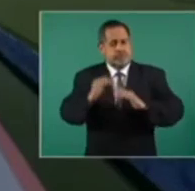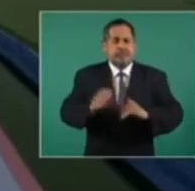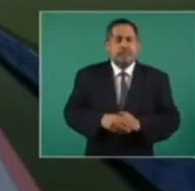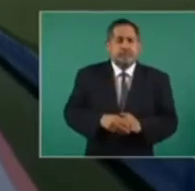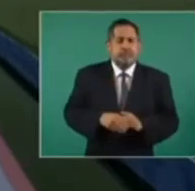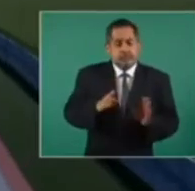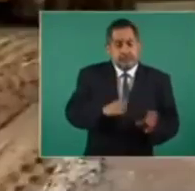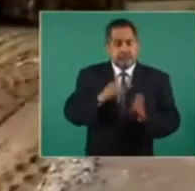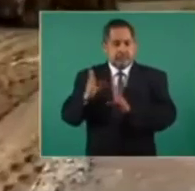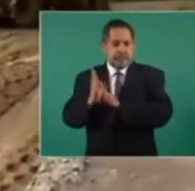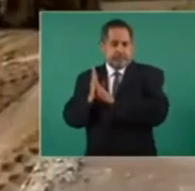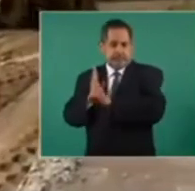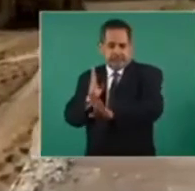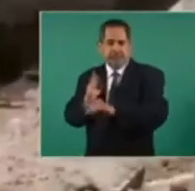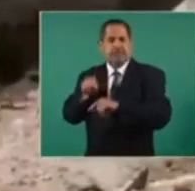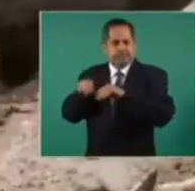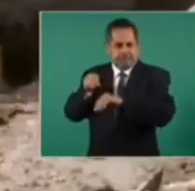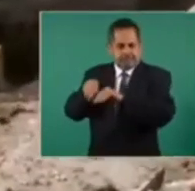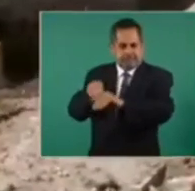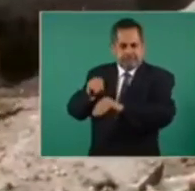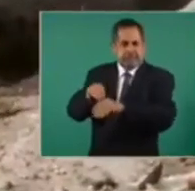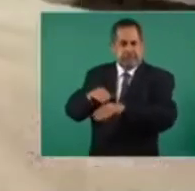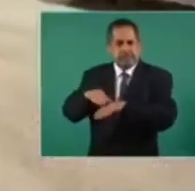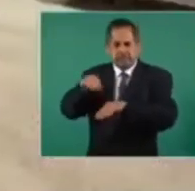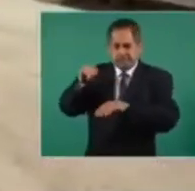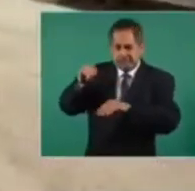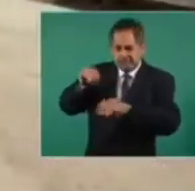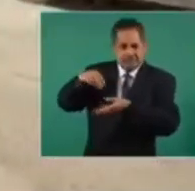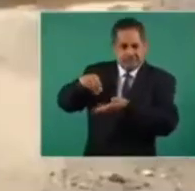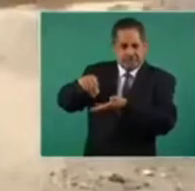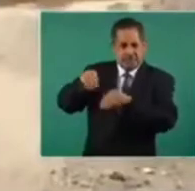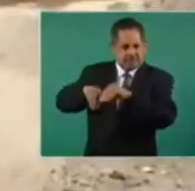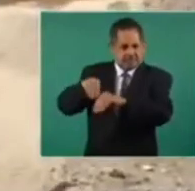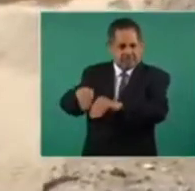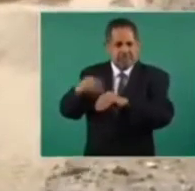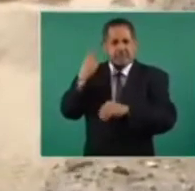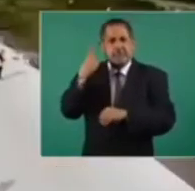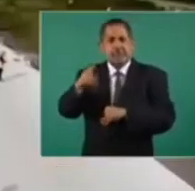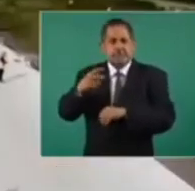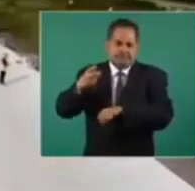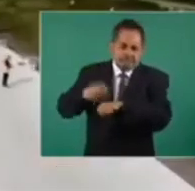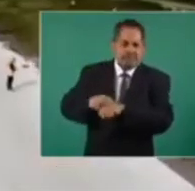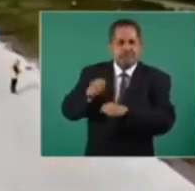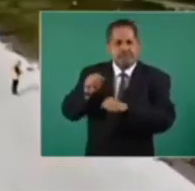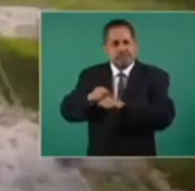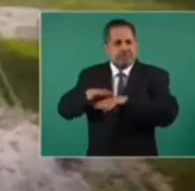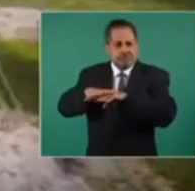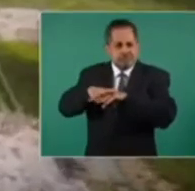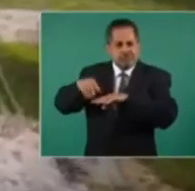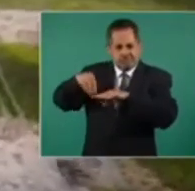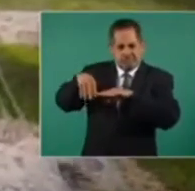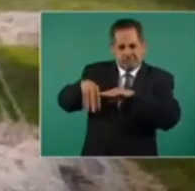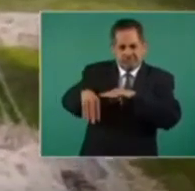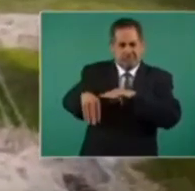vialidad y barda perimetral, se realizan trabajos de relleno de cajón y el habilitado de pines para colado con pavimentadora en la vialidad